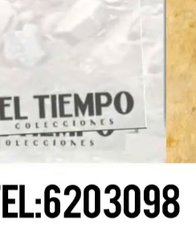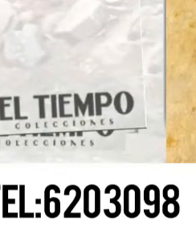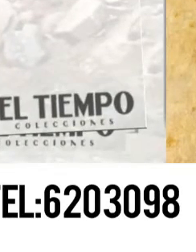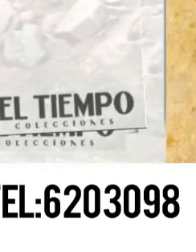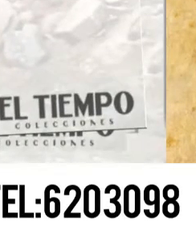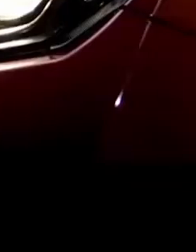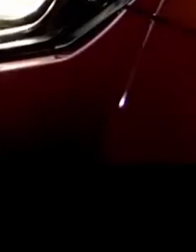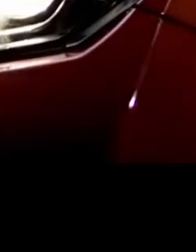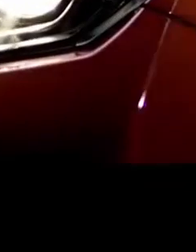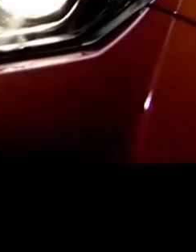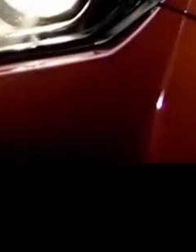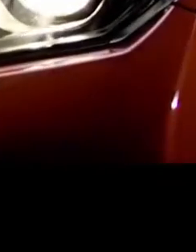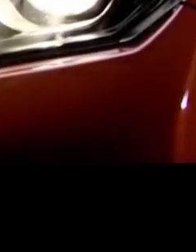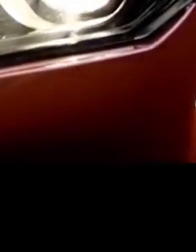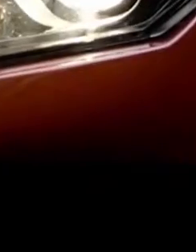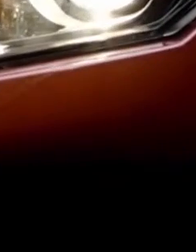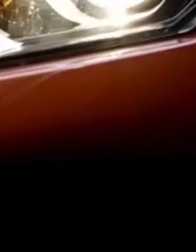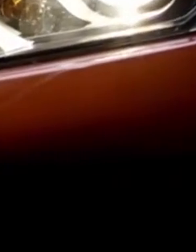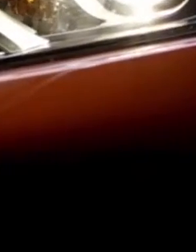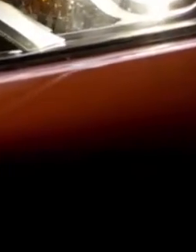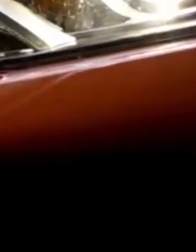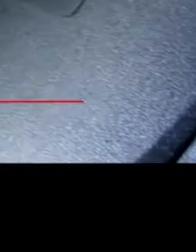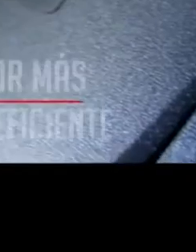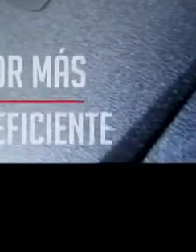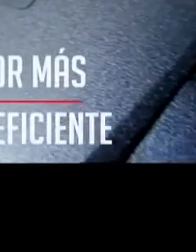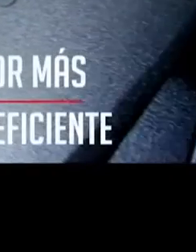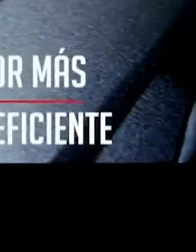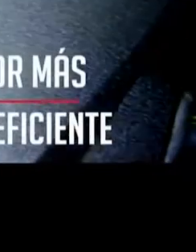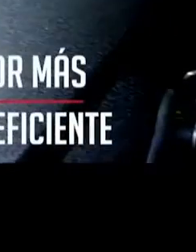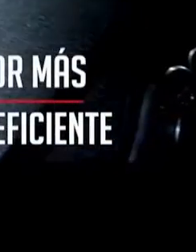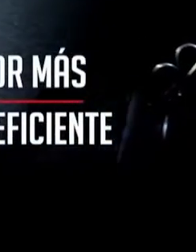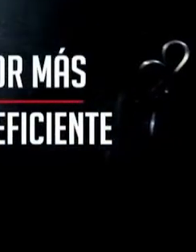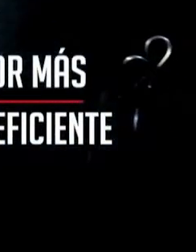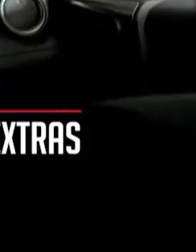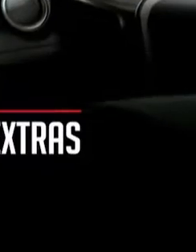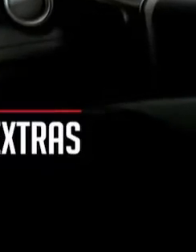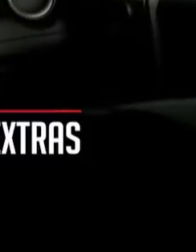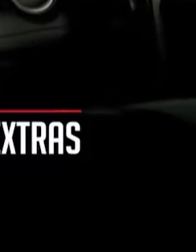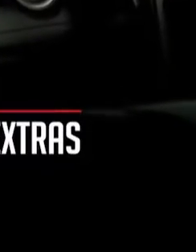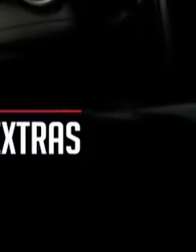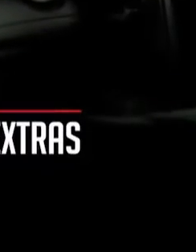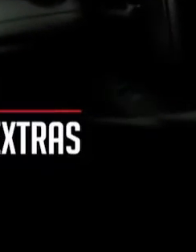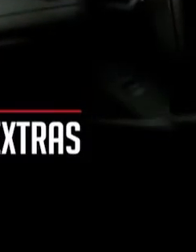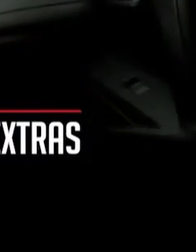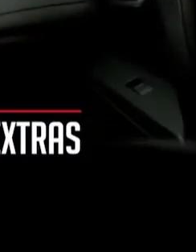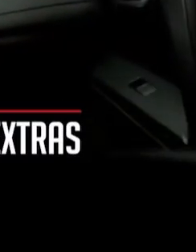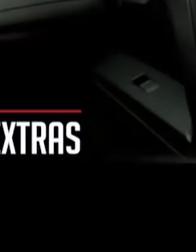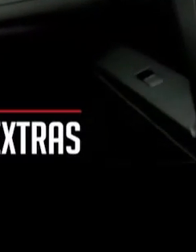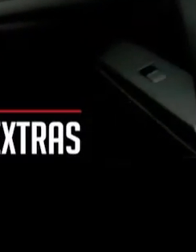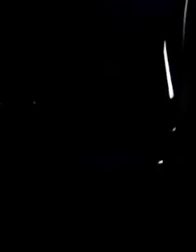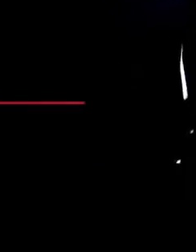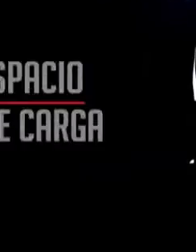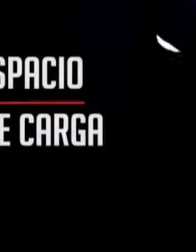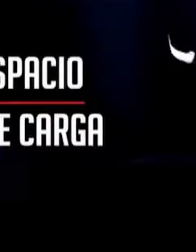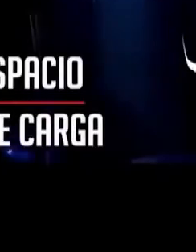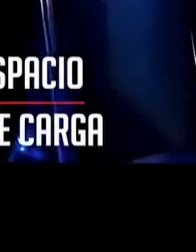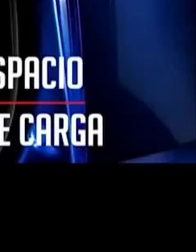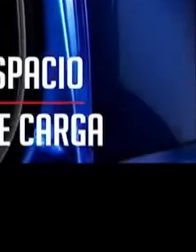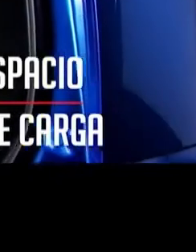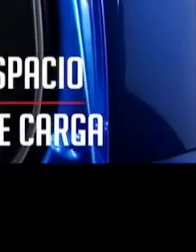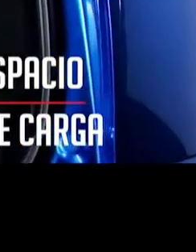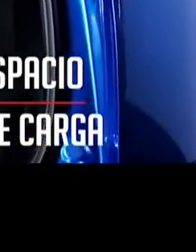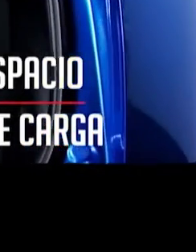Más. Totalmente renovada, motor más eficiente. A Arranque inteligente. Más espacio